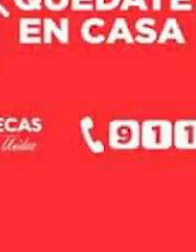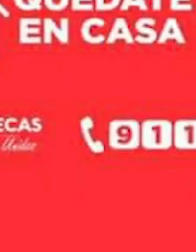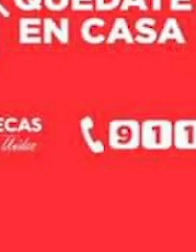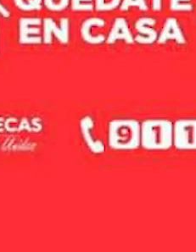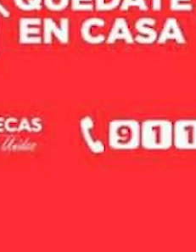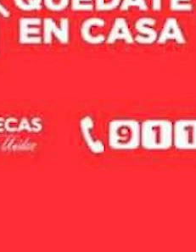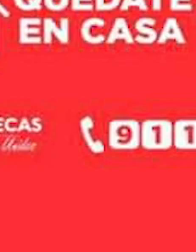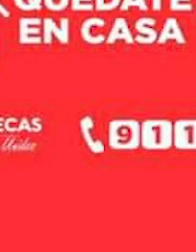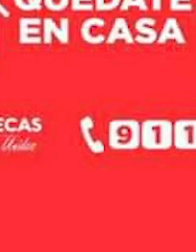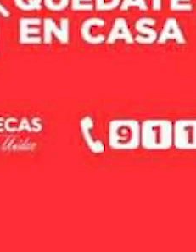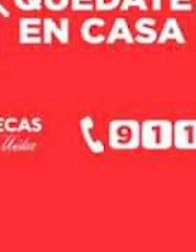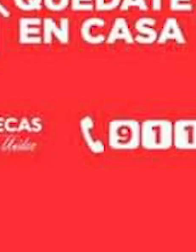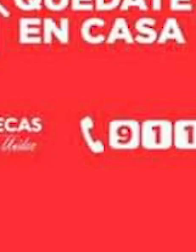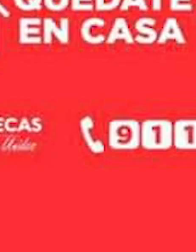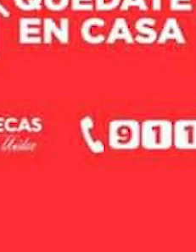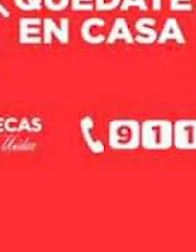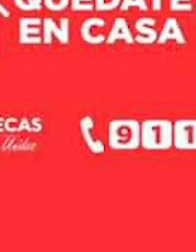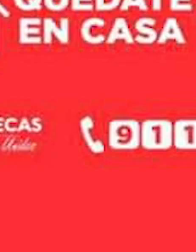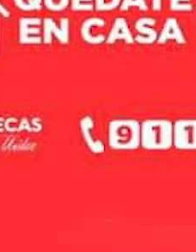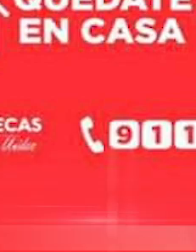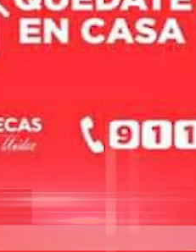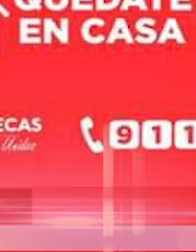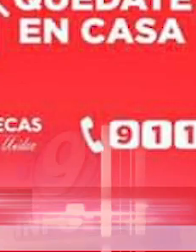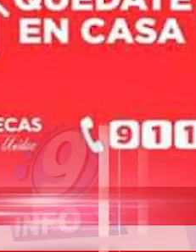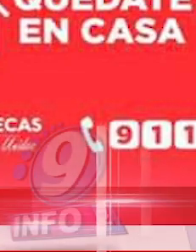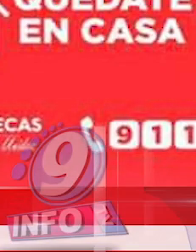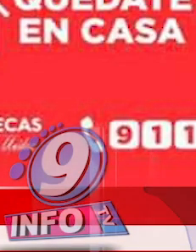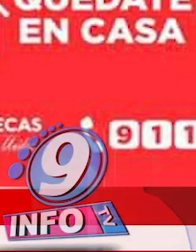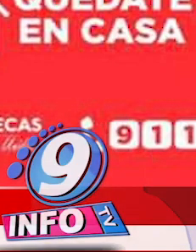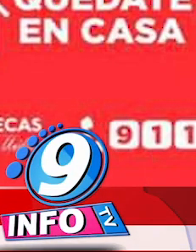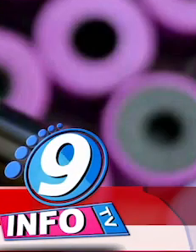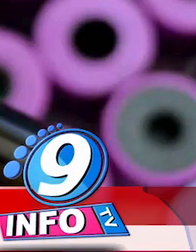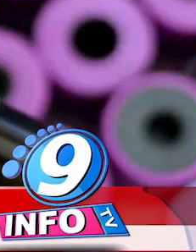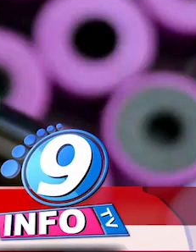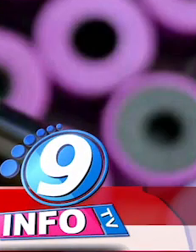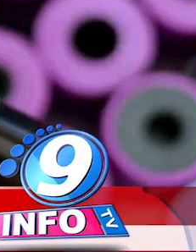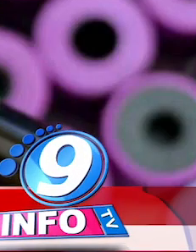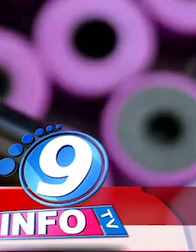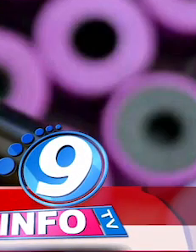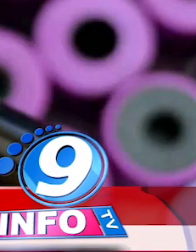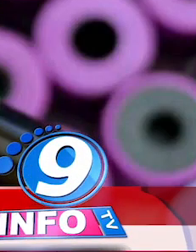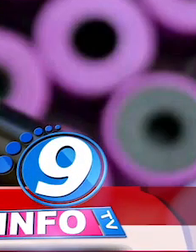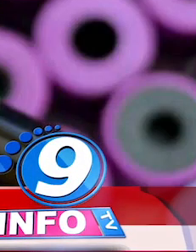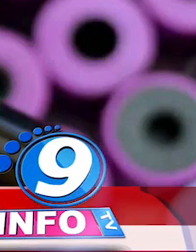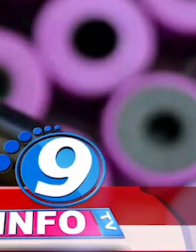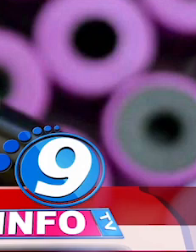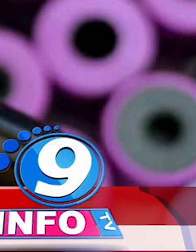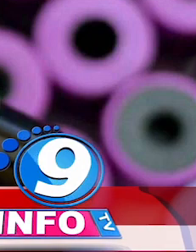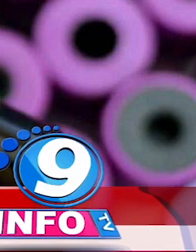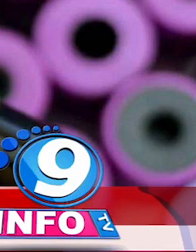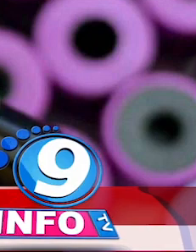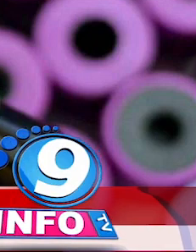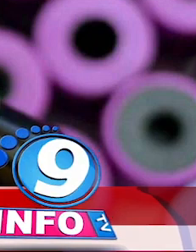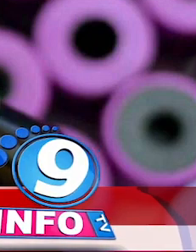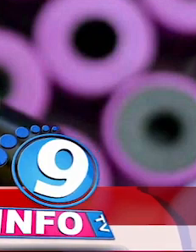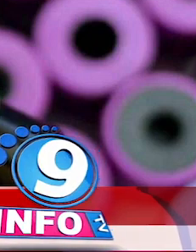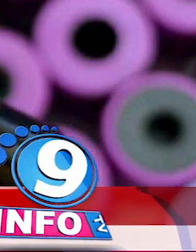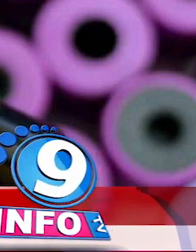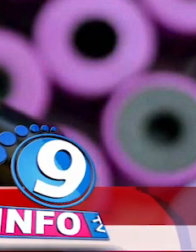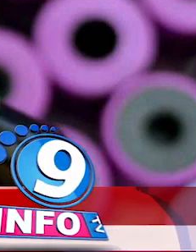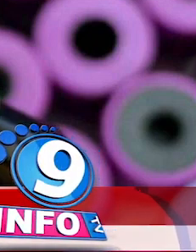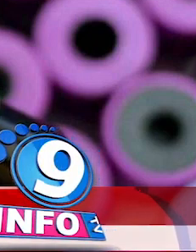Este lunes, Zacatecas y otros 15 estados de la República se encuentran en color naranja. El subsecretario de Salud, Hugo